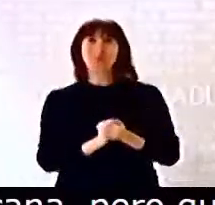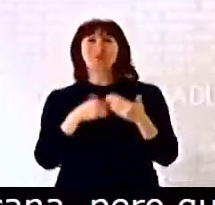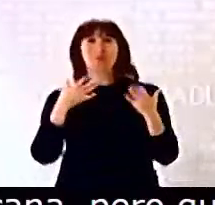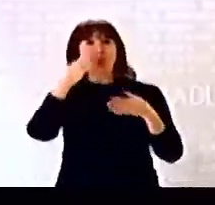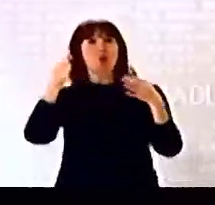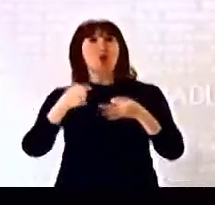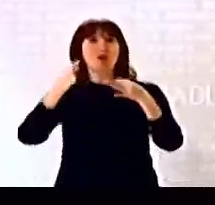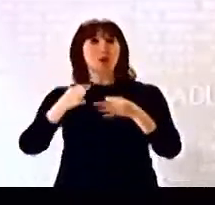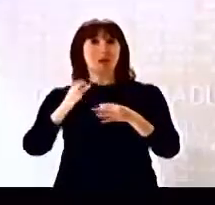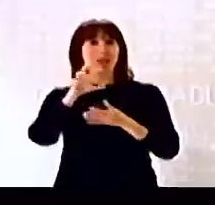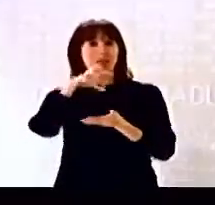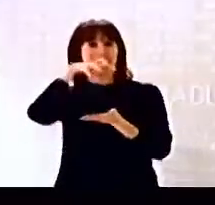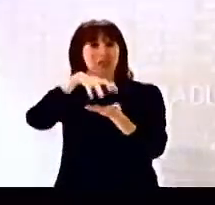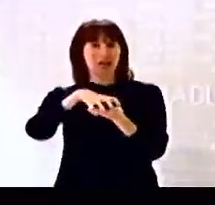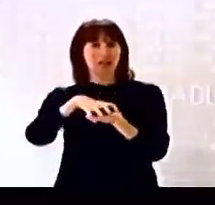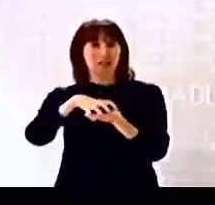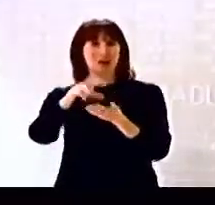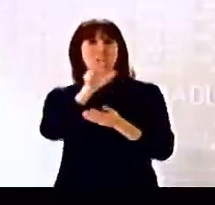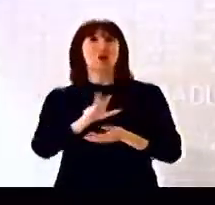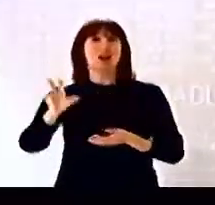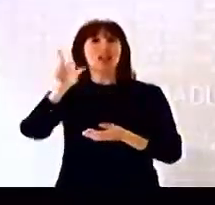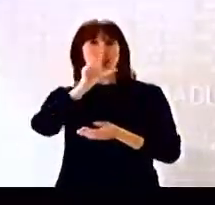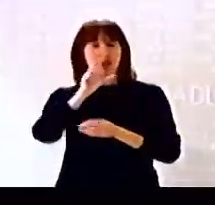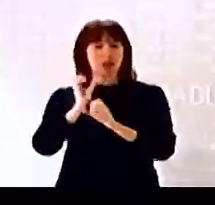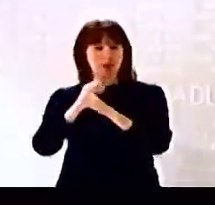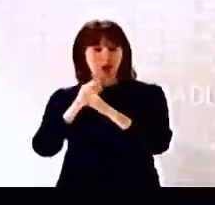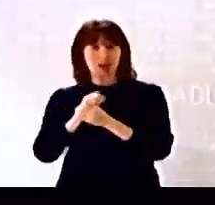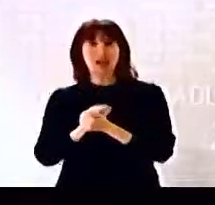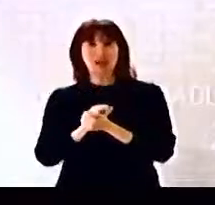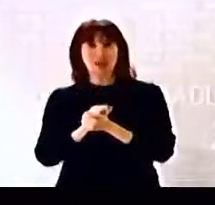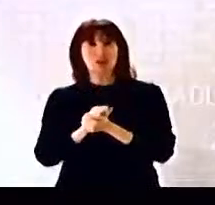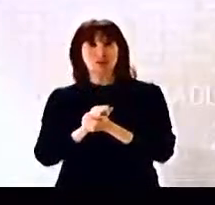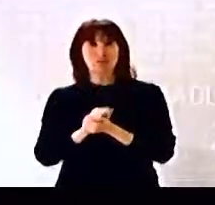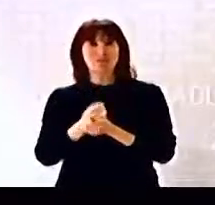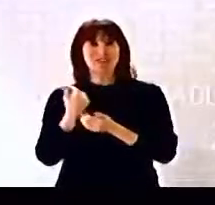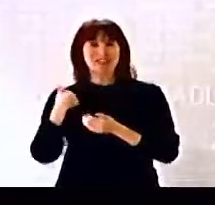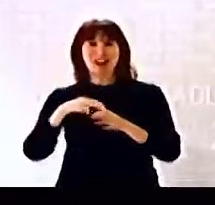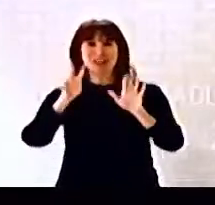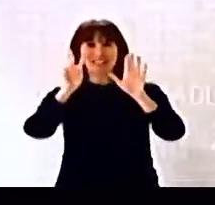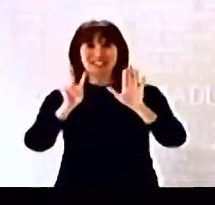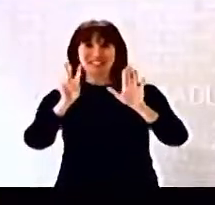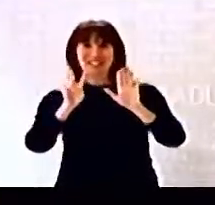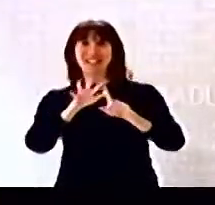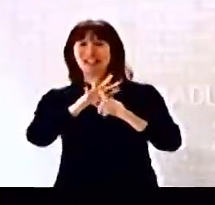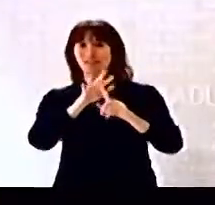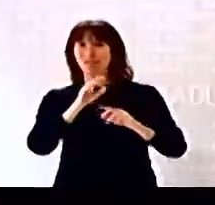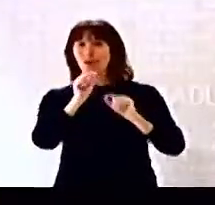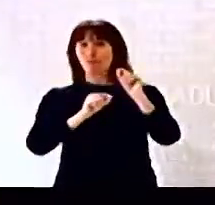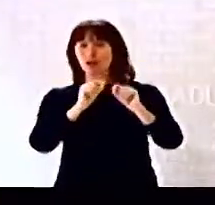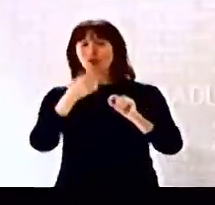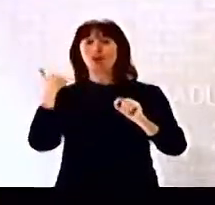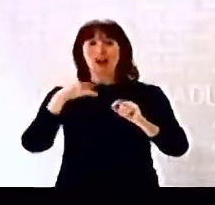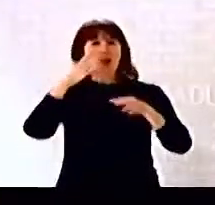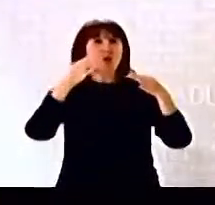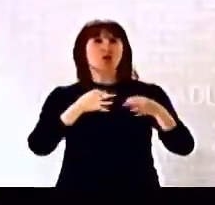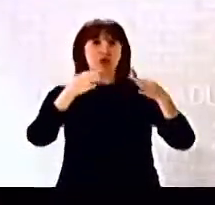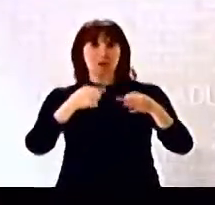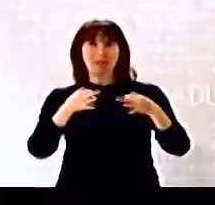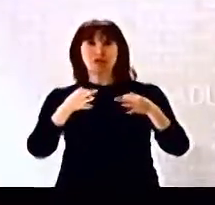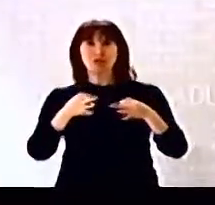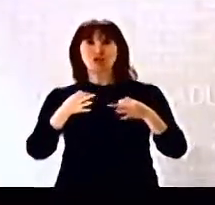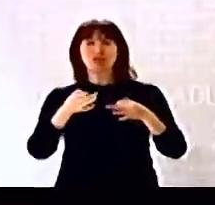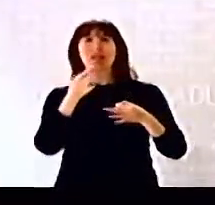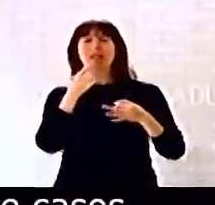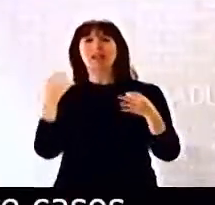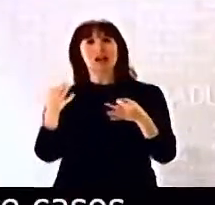Confirmados por el Centro Nacional de Microbiología de Majadahonda, ha habido 7 casos que ya están confirmados, y